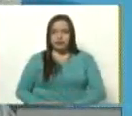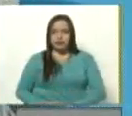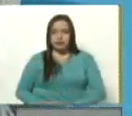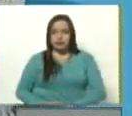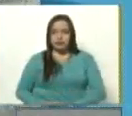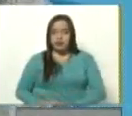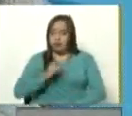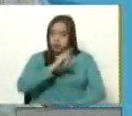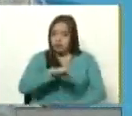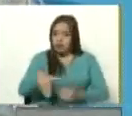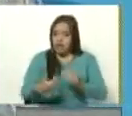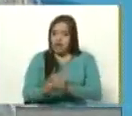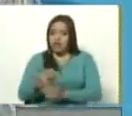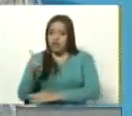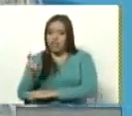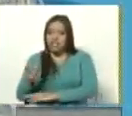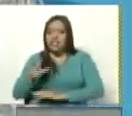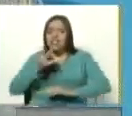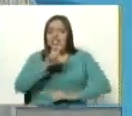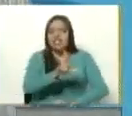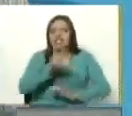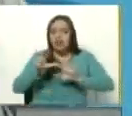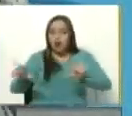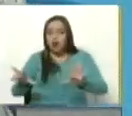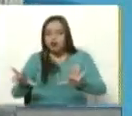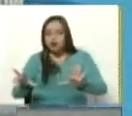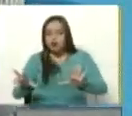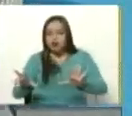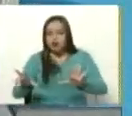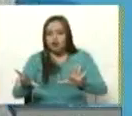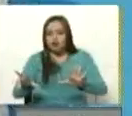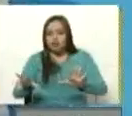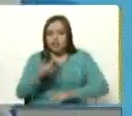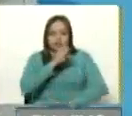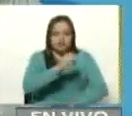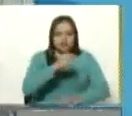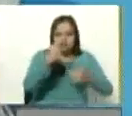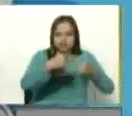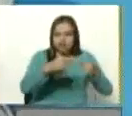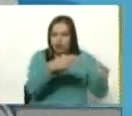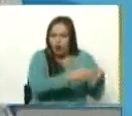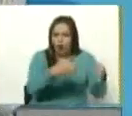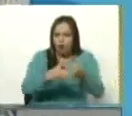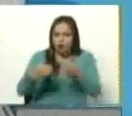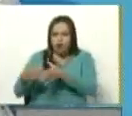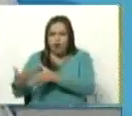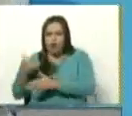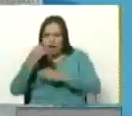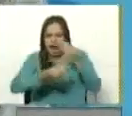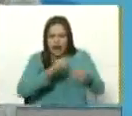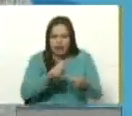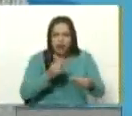de lunes a viernes 38 programas en vivo, que hay un equipo de gente allí, ya sea un productor o dos productores